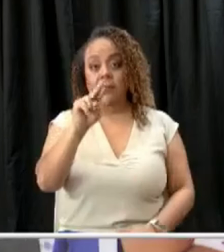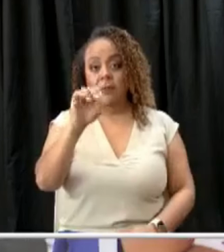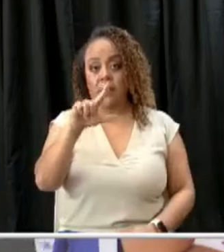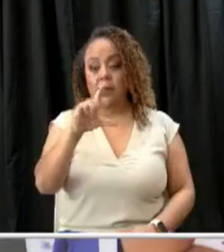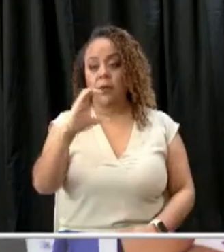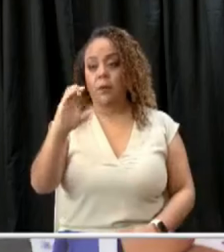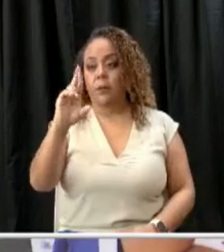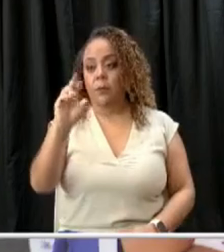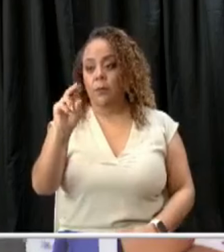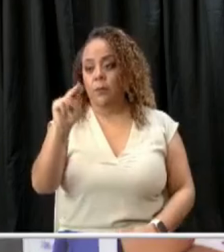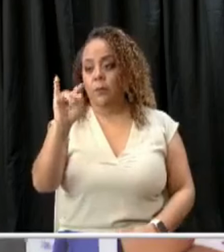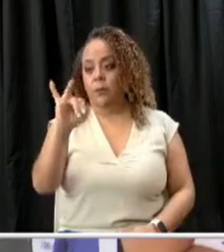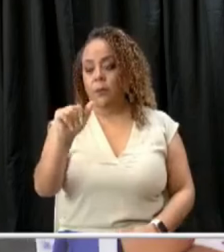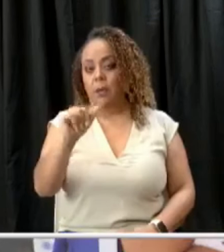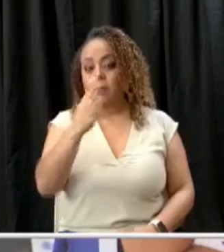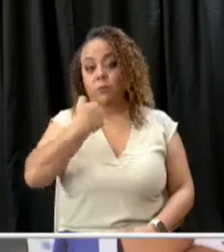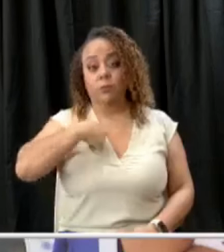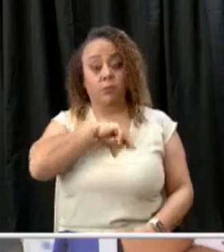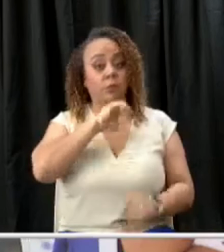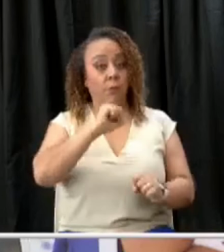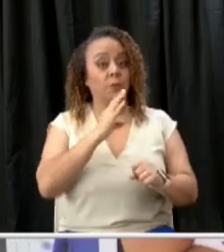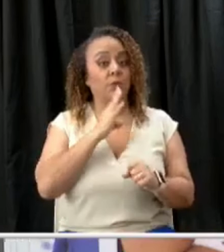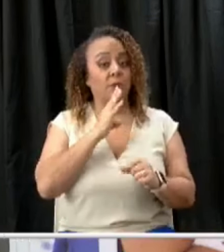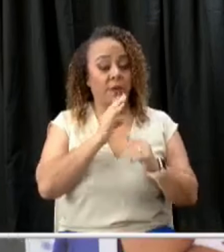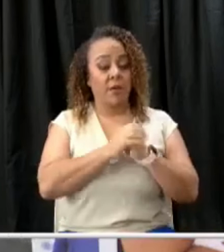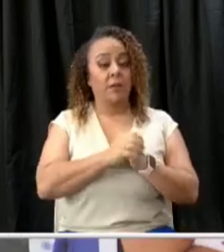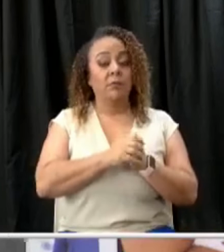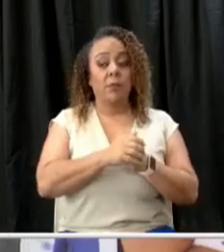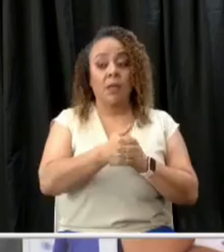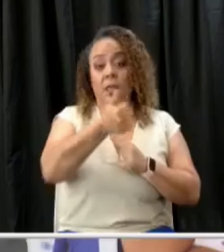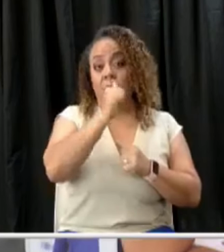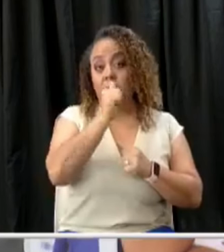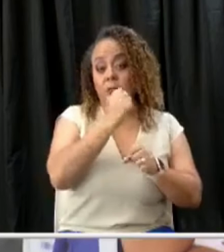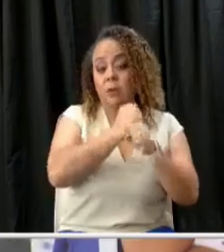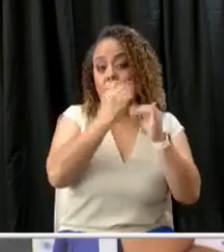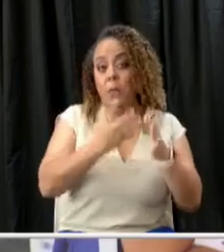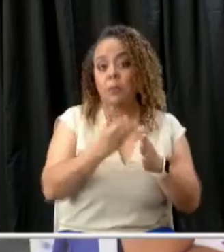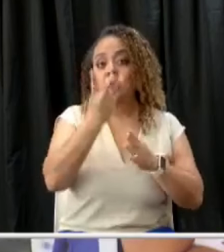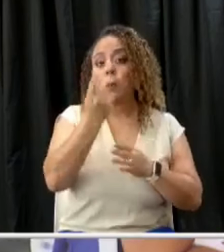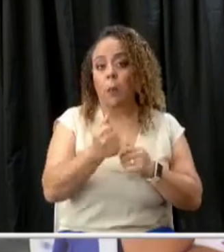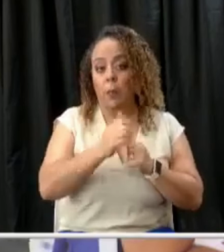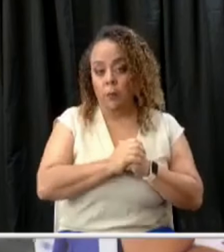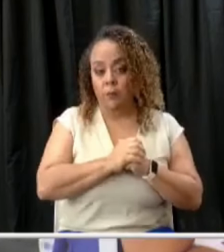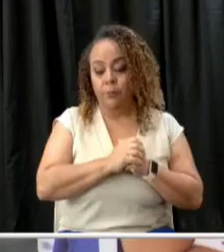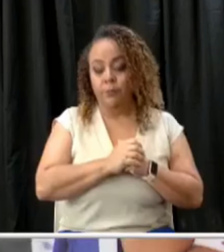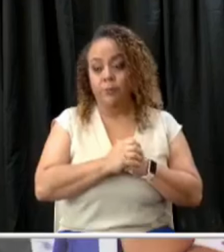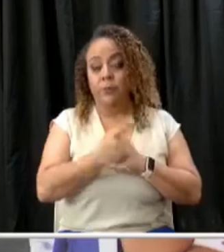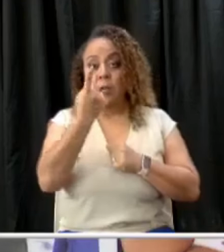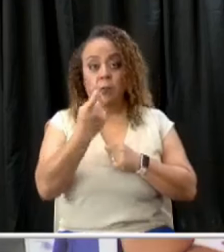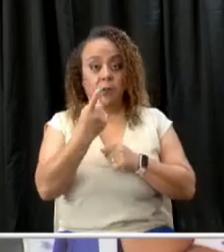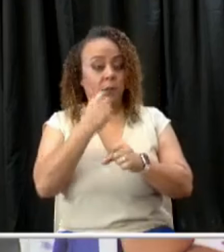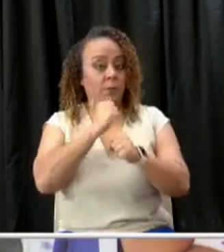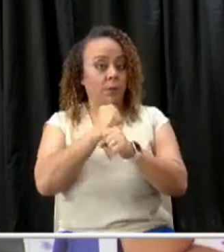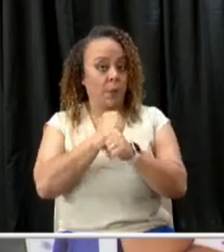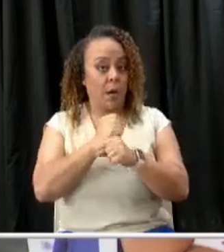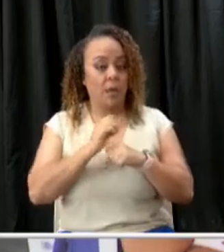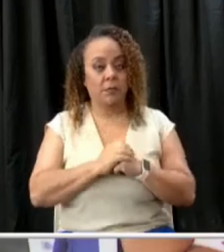pero podríamos estar hablando también estado de hidratación de los trabajadores, por ejemplo, ausentismo